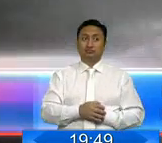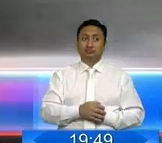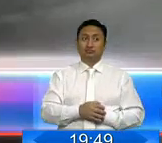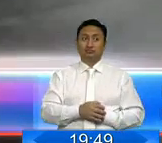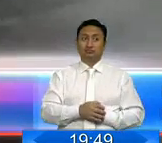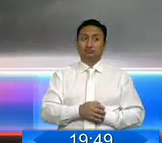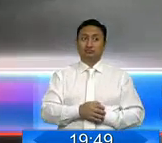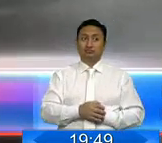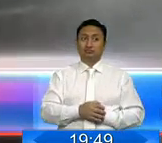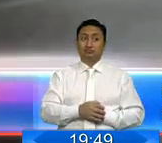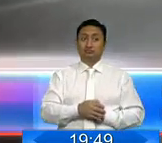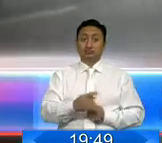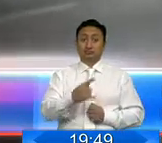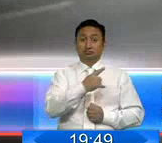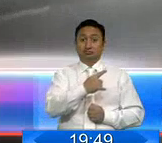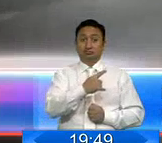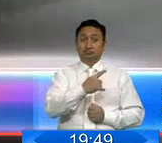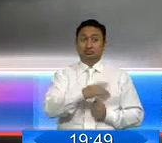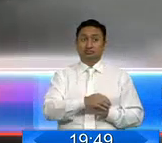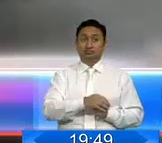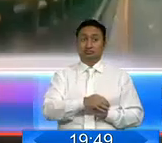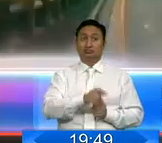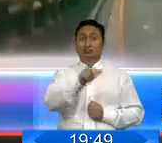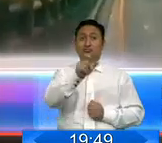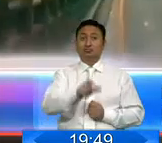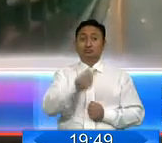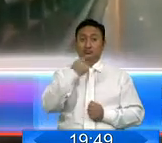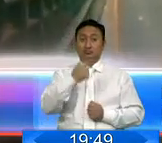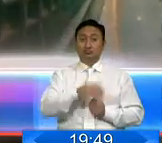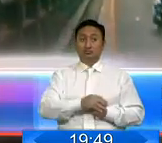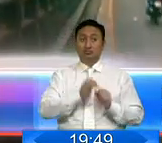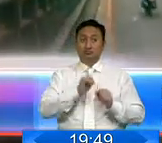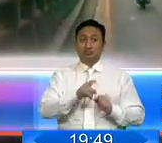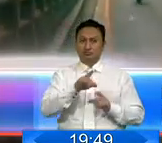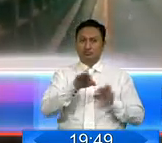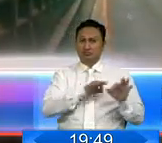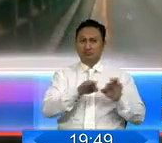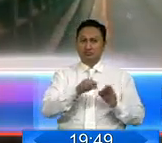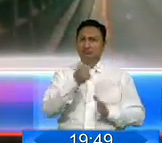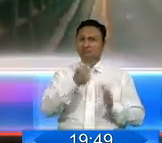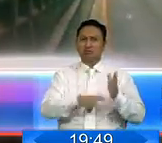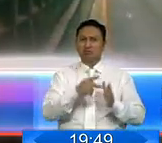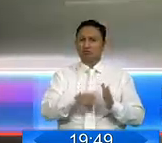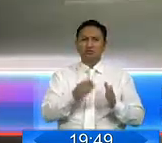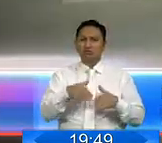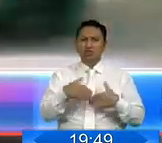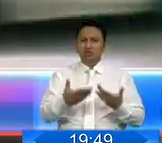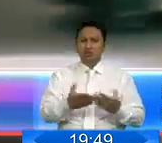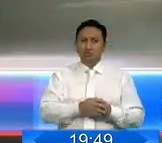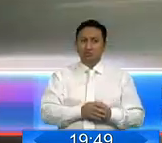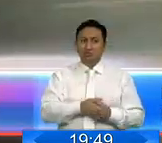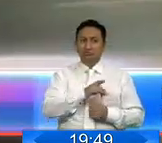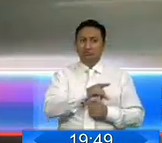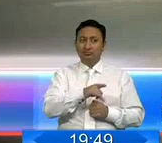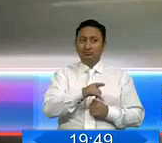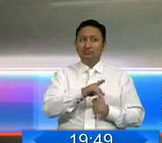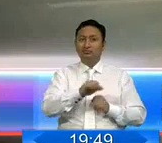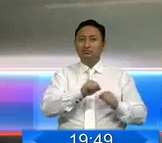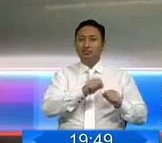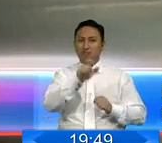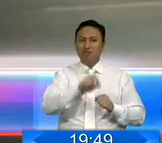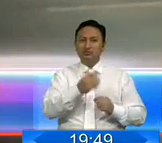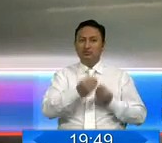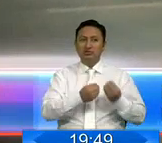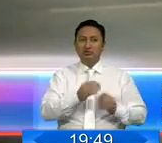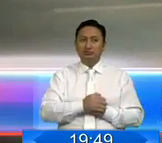Aquí, uno de los habitantes de la zona nos dio lujo de detalles, santo y seña, de cómo operaba este